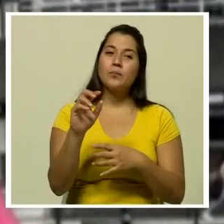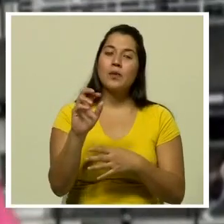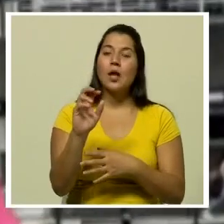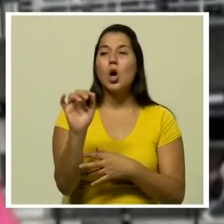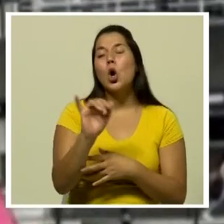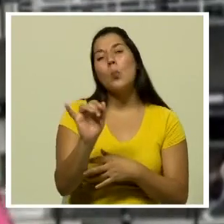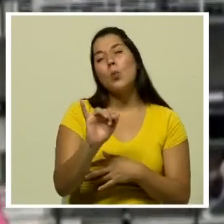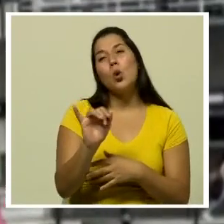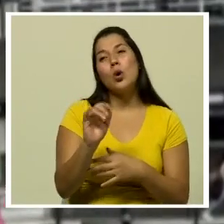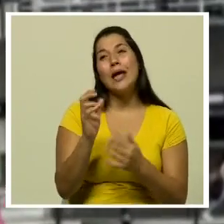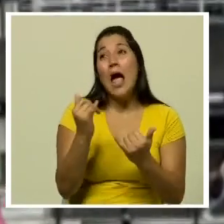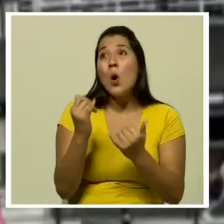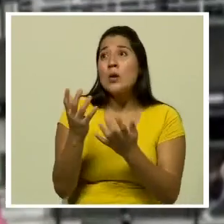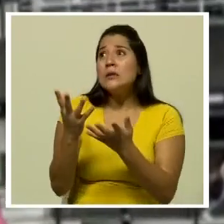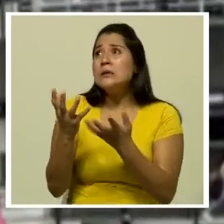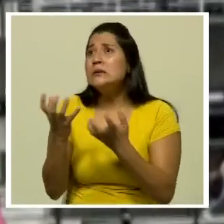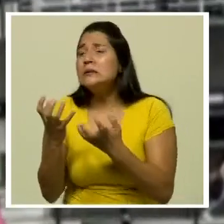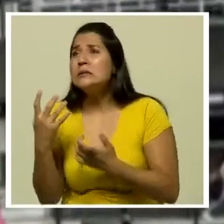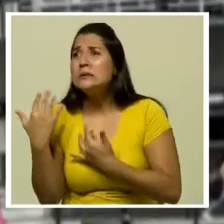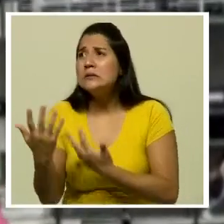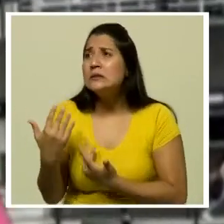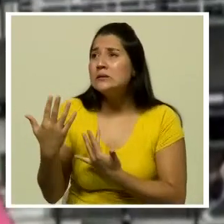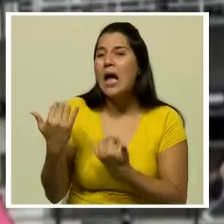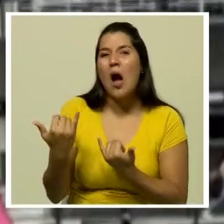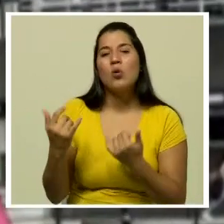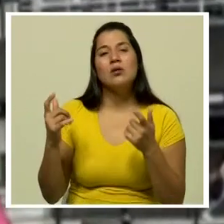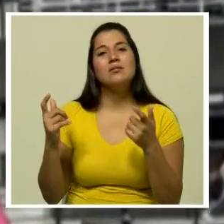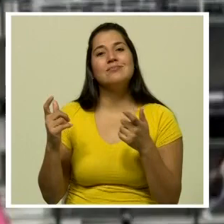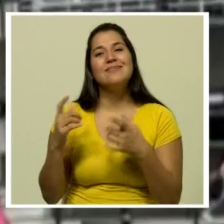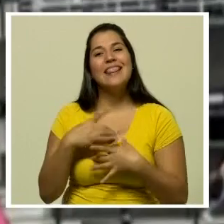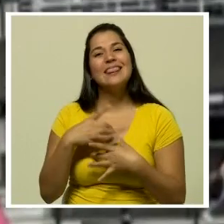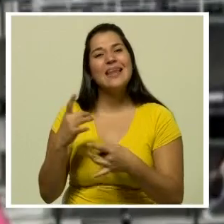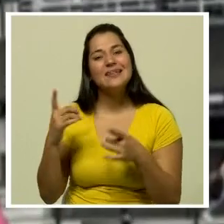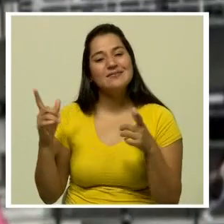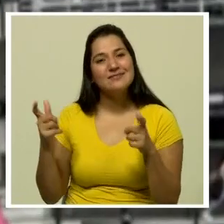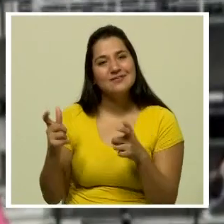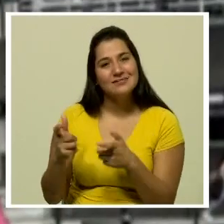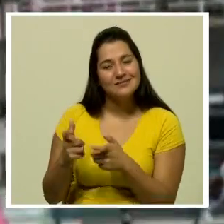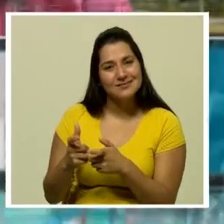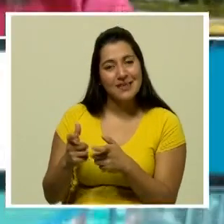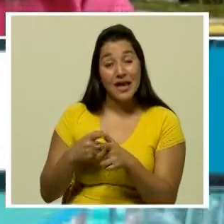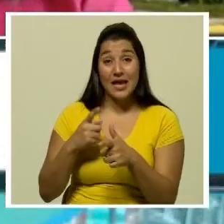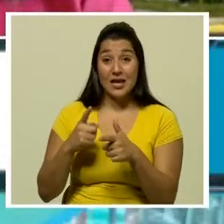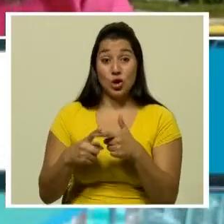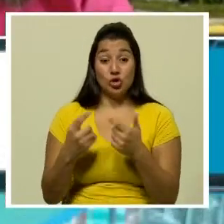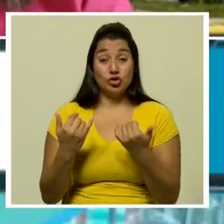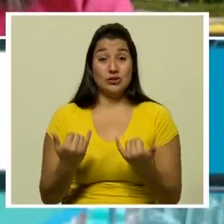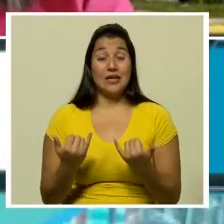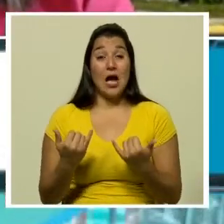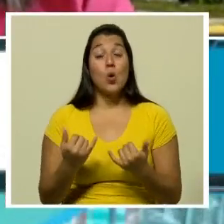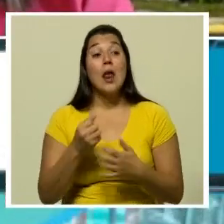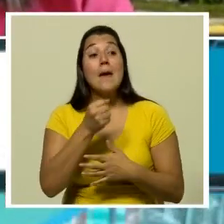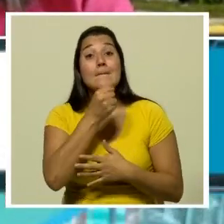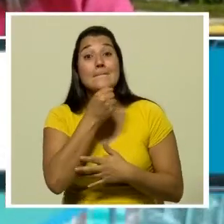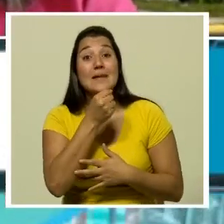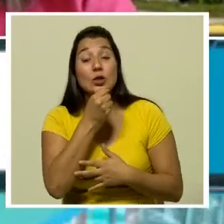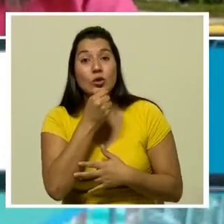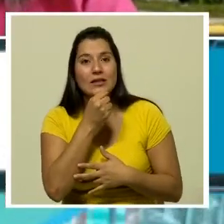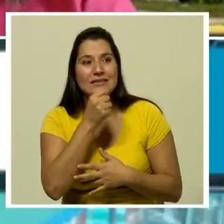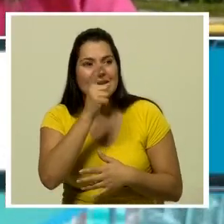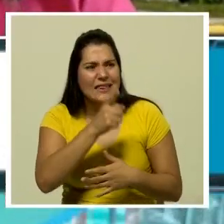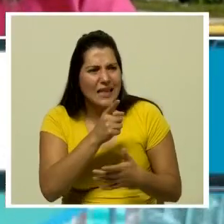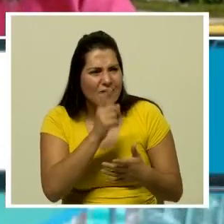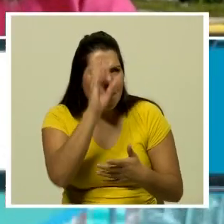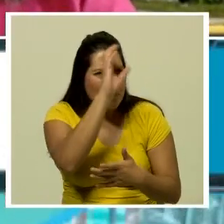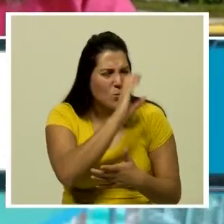ese tipo de información oficial. Y entonces sí, la prensa se puede dedicar a hacer la labor de verificación, que es